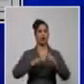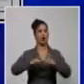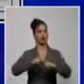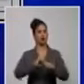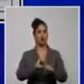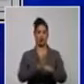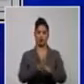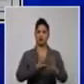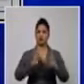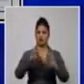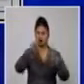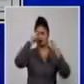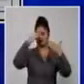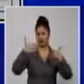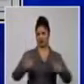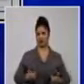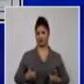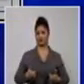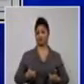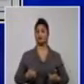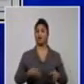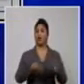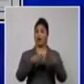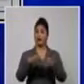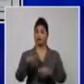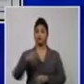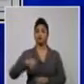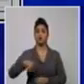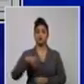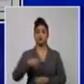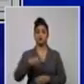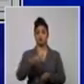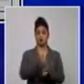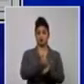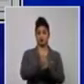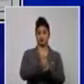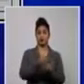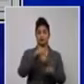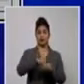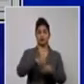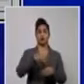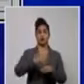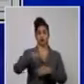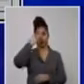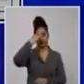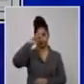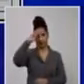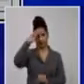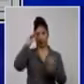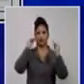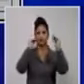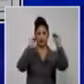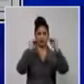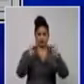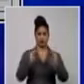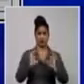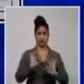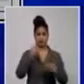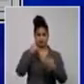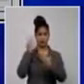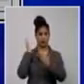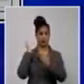Santiago, con una tasa de 2,15,32, después Guamazo, Gualamay y San Luis, pues realmente